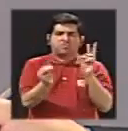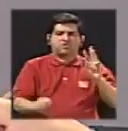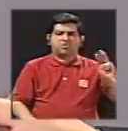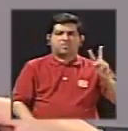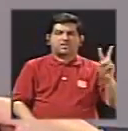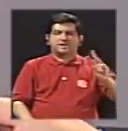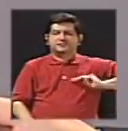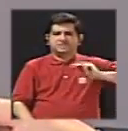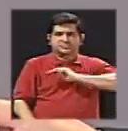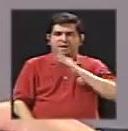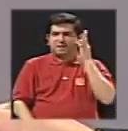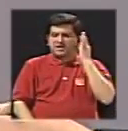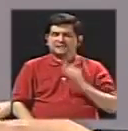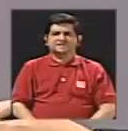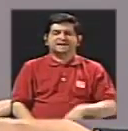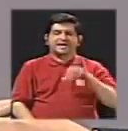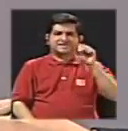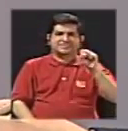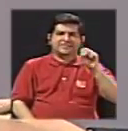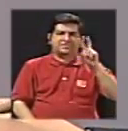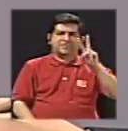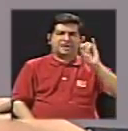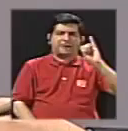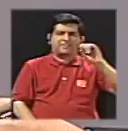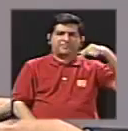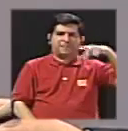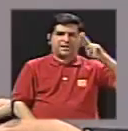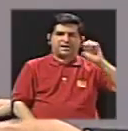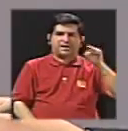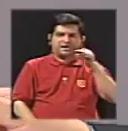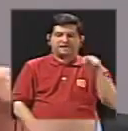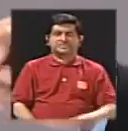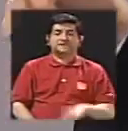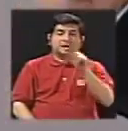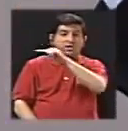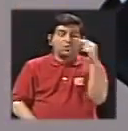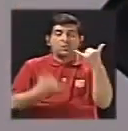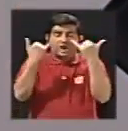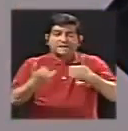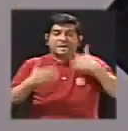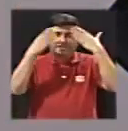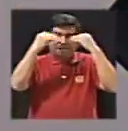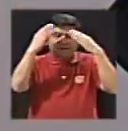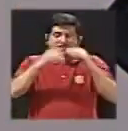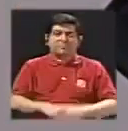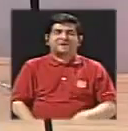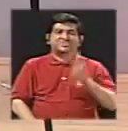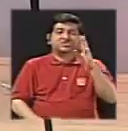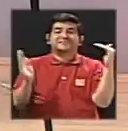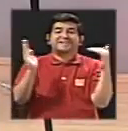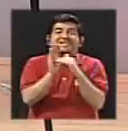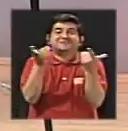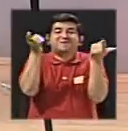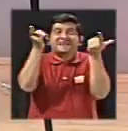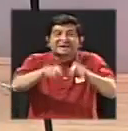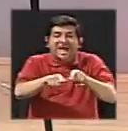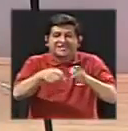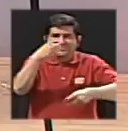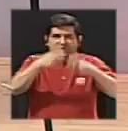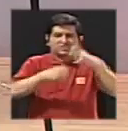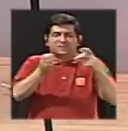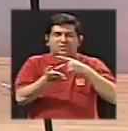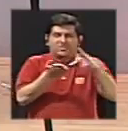viceministra Silvia Víquez. En una semana nosotros teníamos ya reportados más de 6.000 casos de problemas